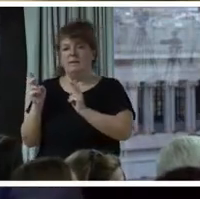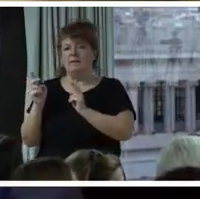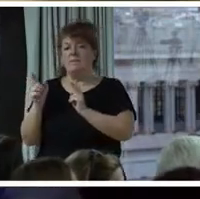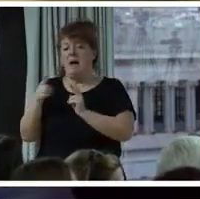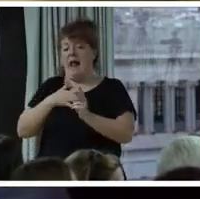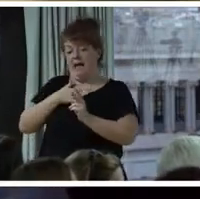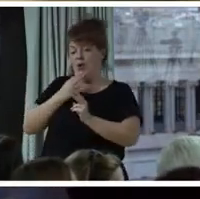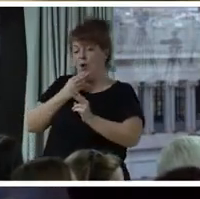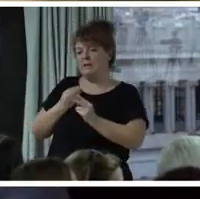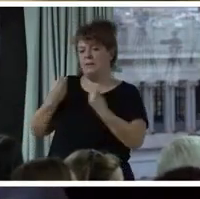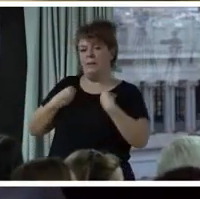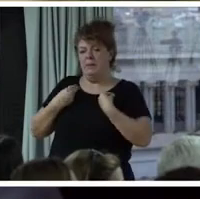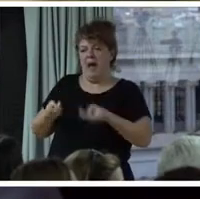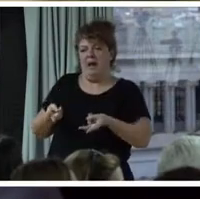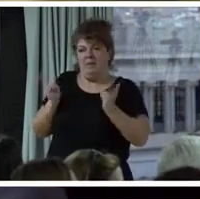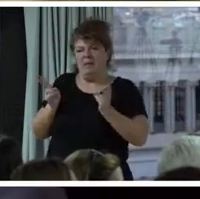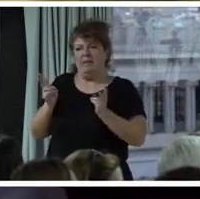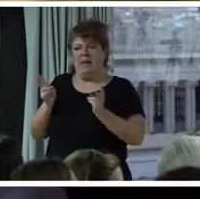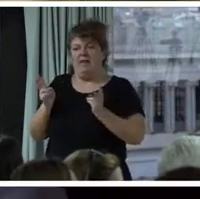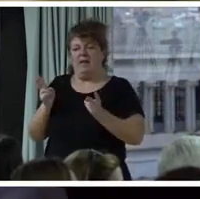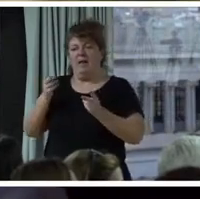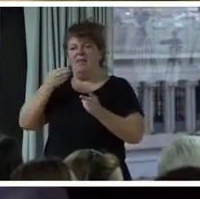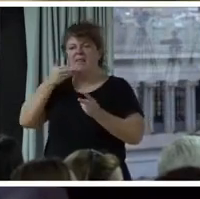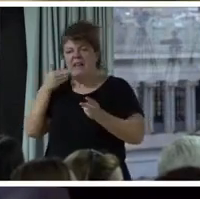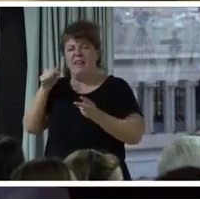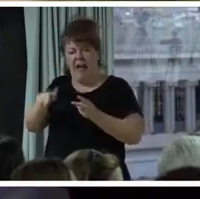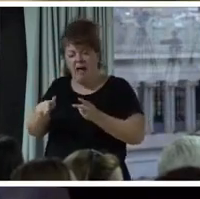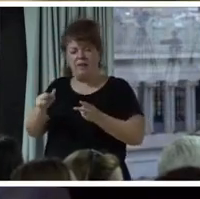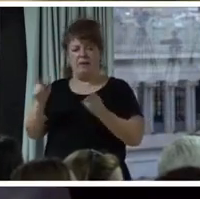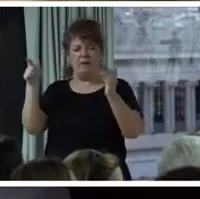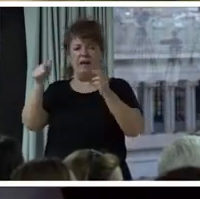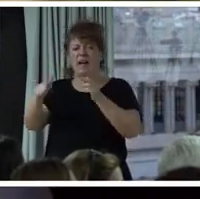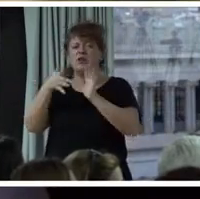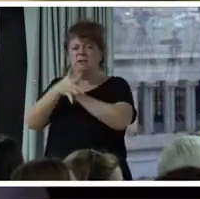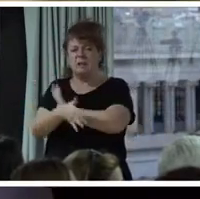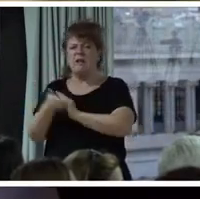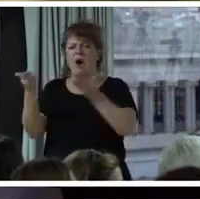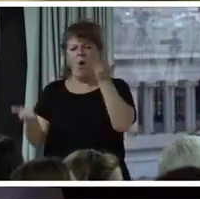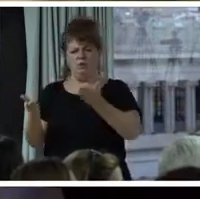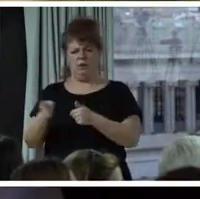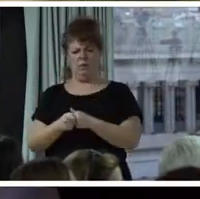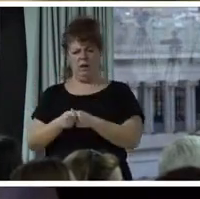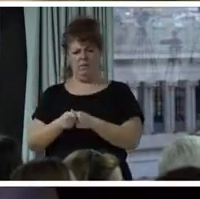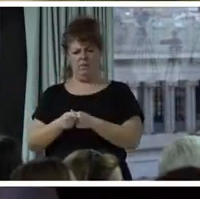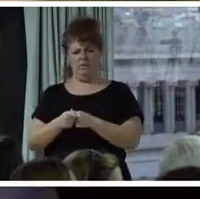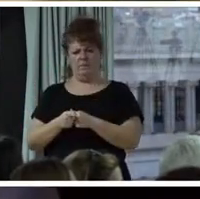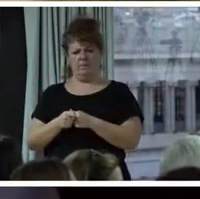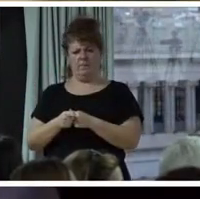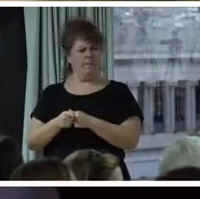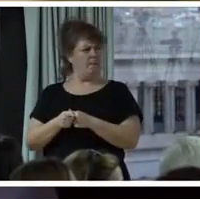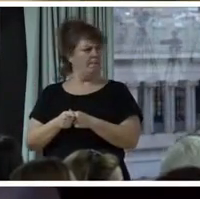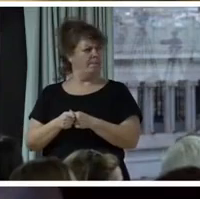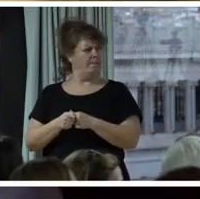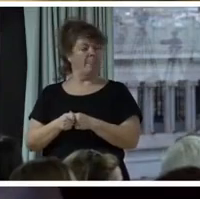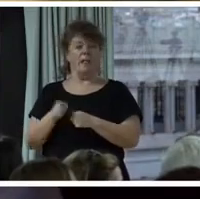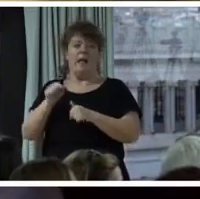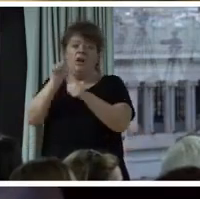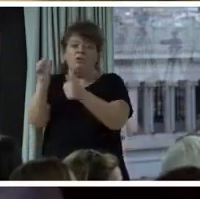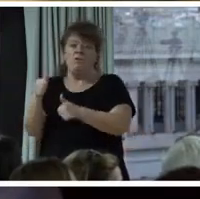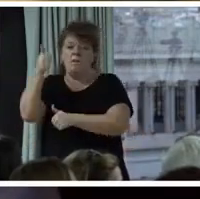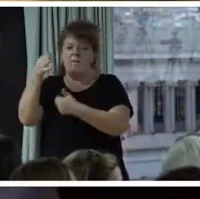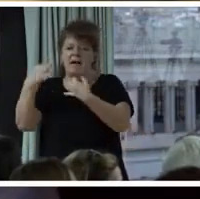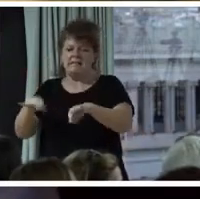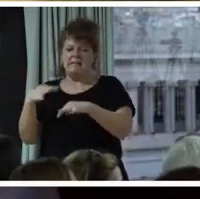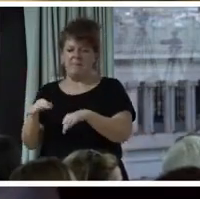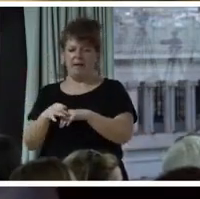libertad seguridad y dignidad eso es lo que significa la justicia su forma más simple y